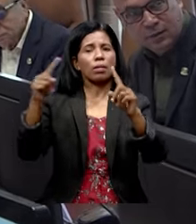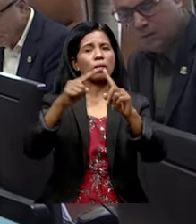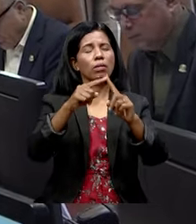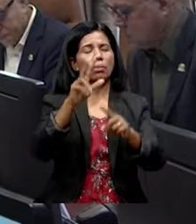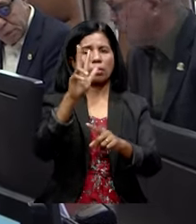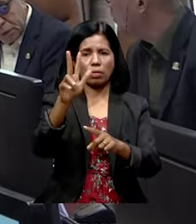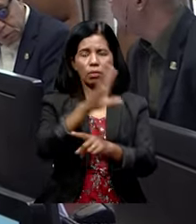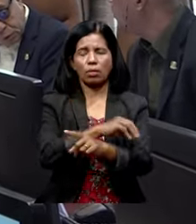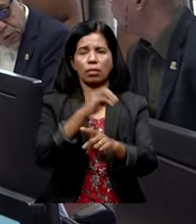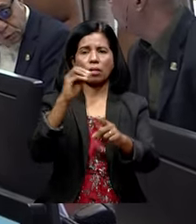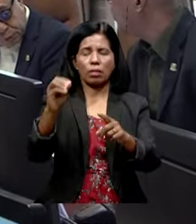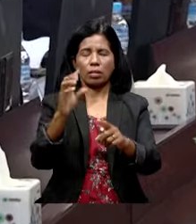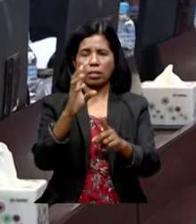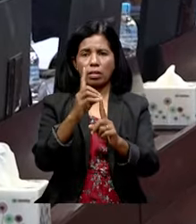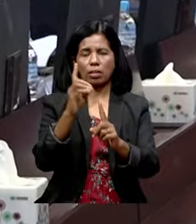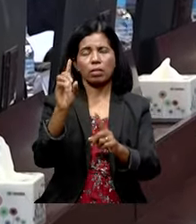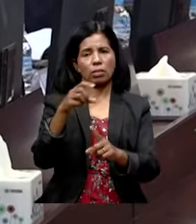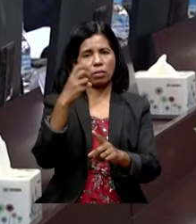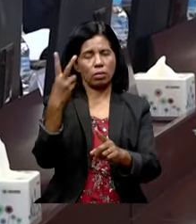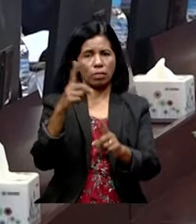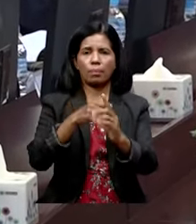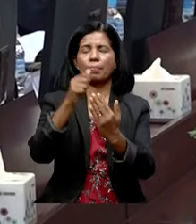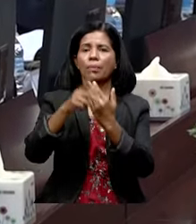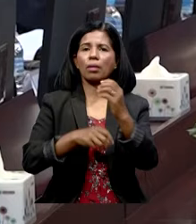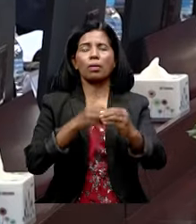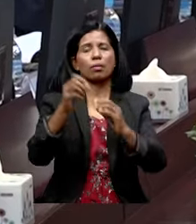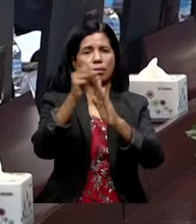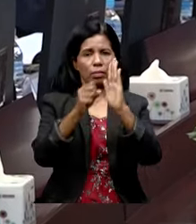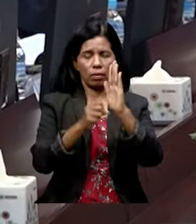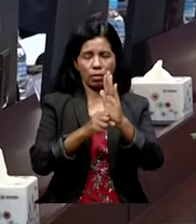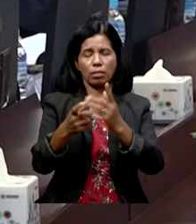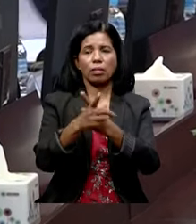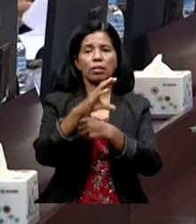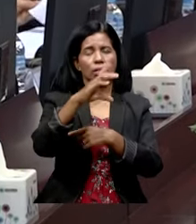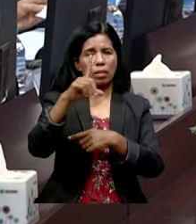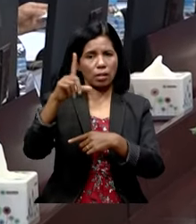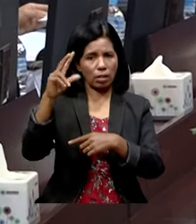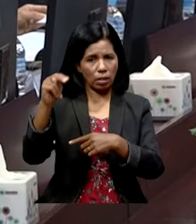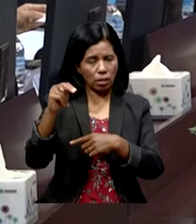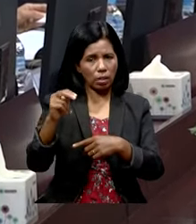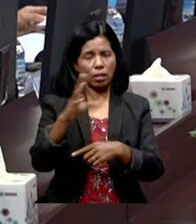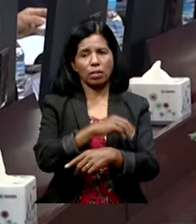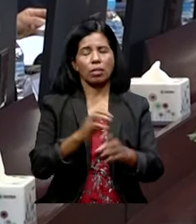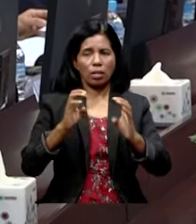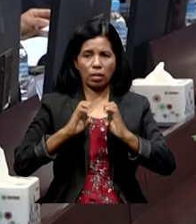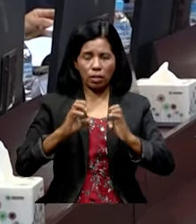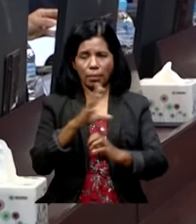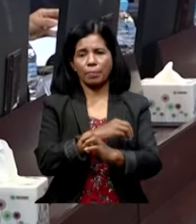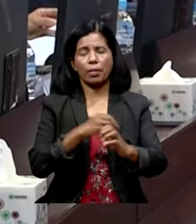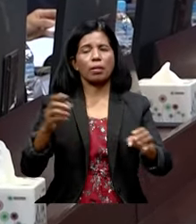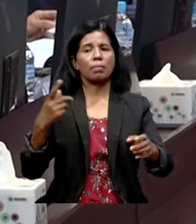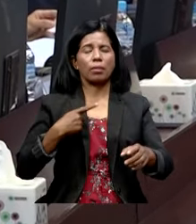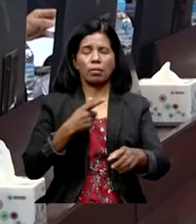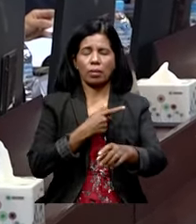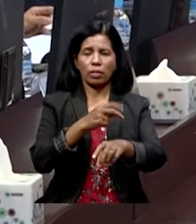tolu bara riuroanen lorong salun resil rua fulan abril kono ba estatutu combatentes libertasaun nasional ho karakter urgensia nebe parlamento